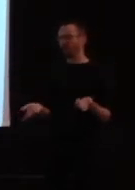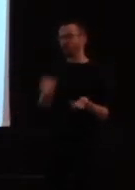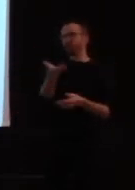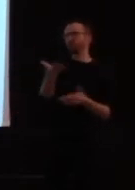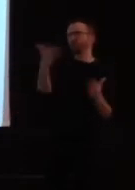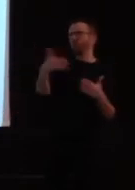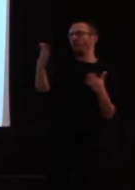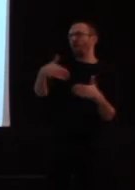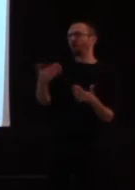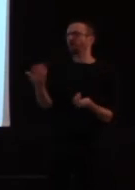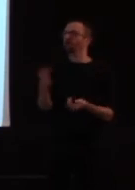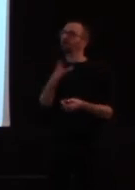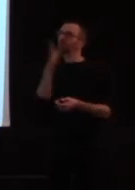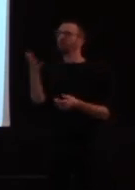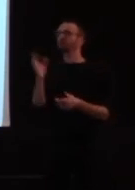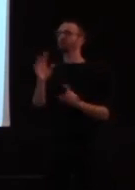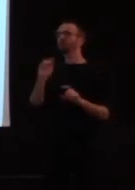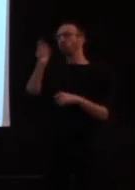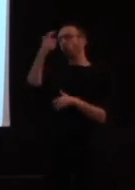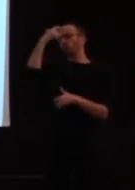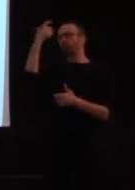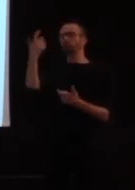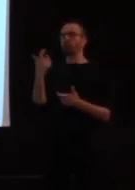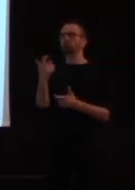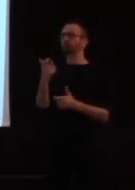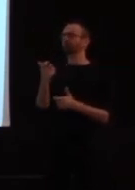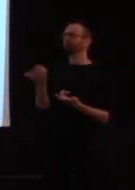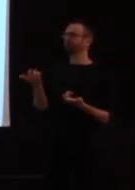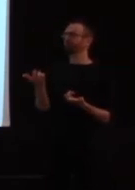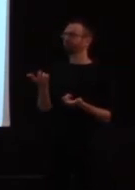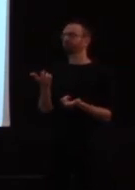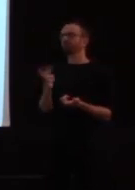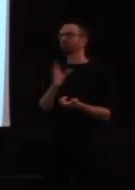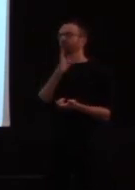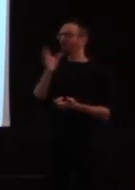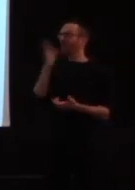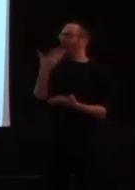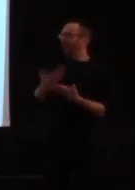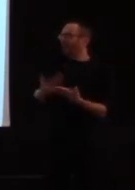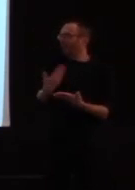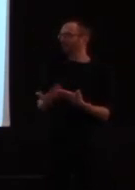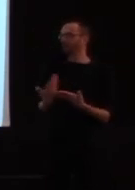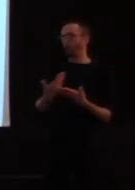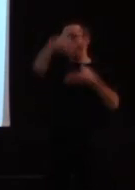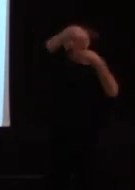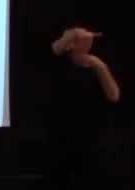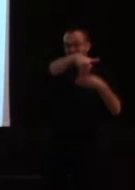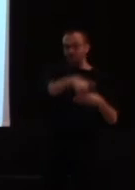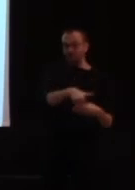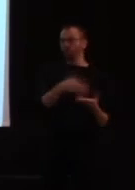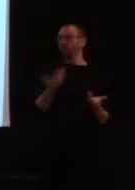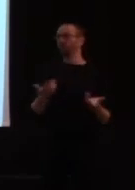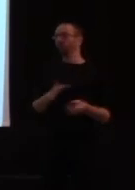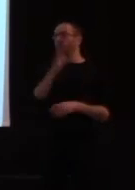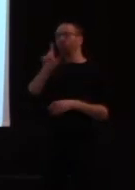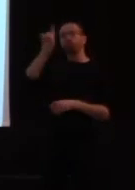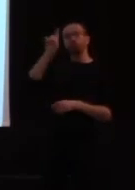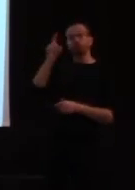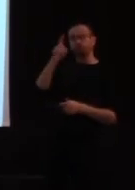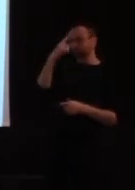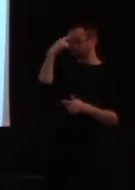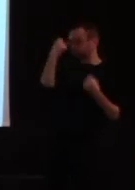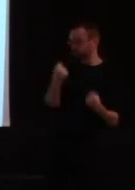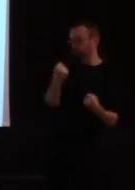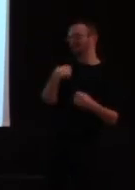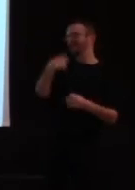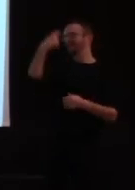más argumentativa del contenido. Por tanto, los profesores que son buenos, contestan, son capaces de saber qué es lo